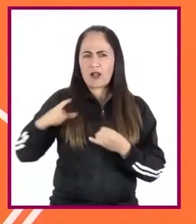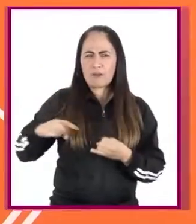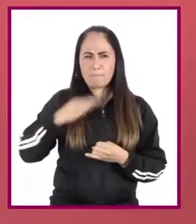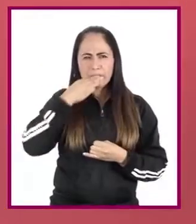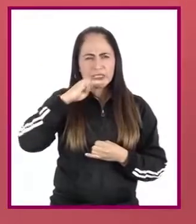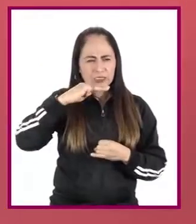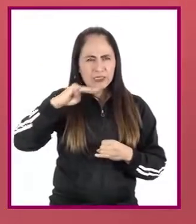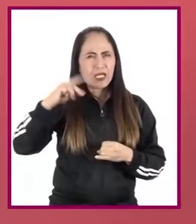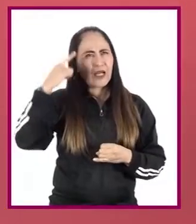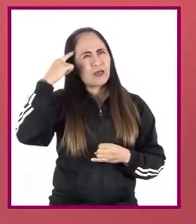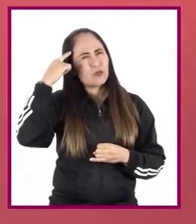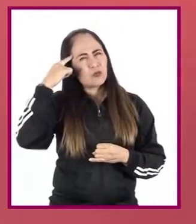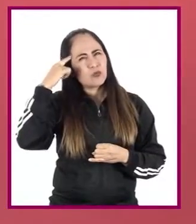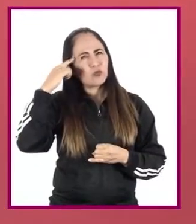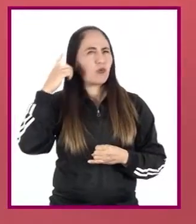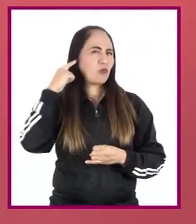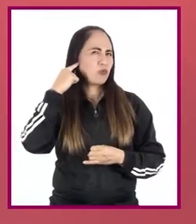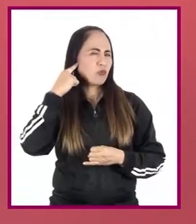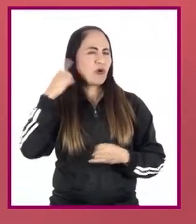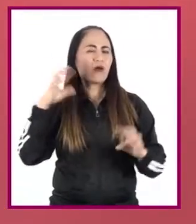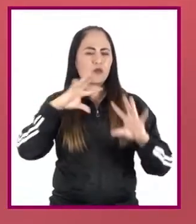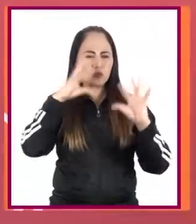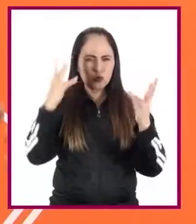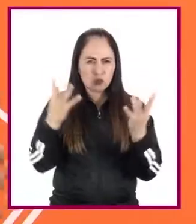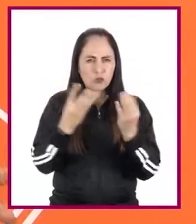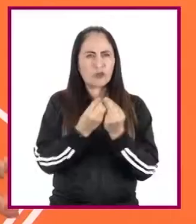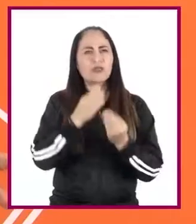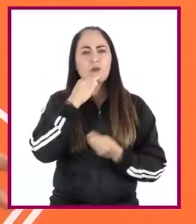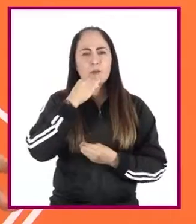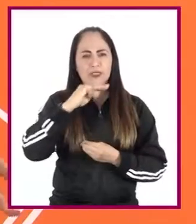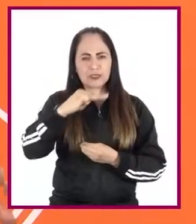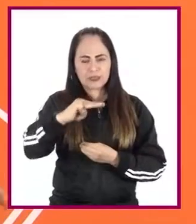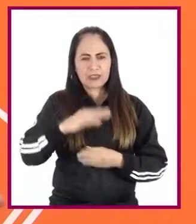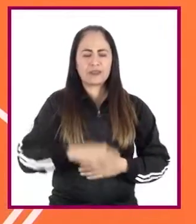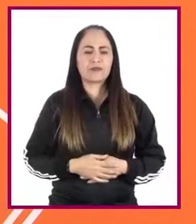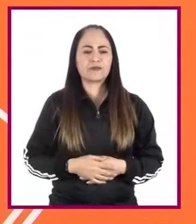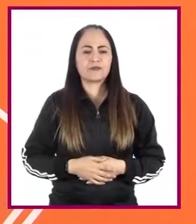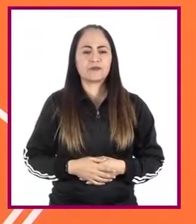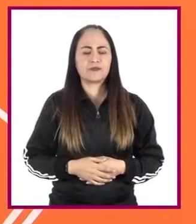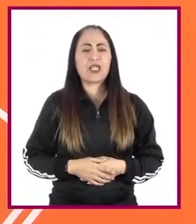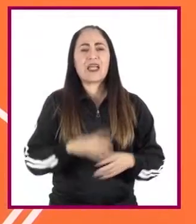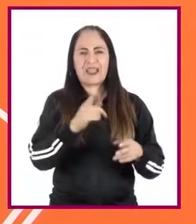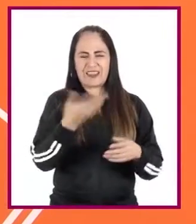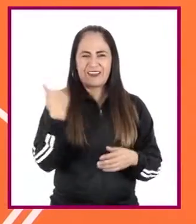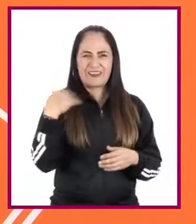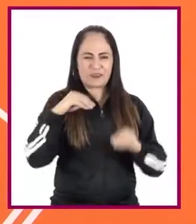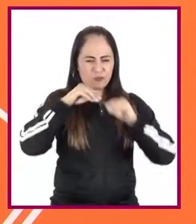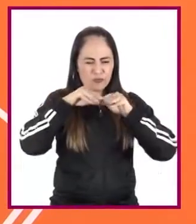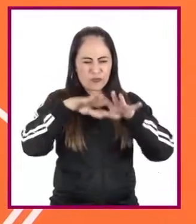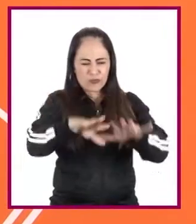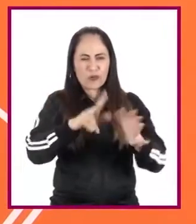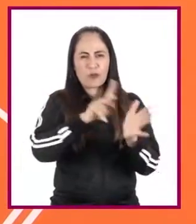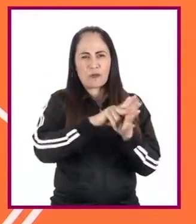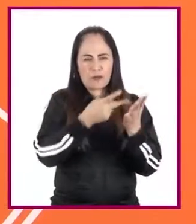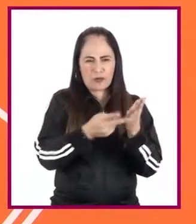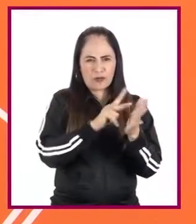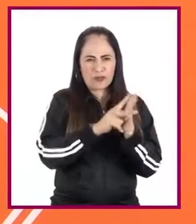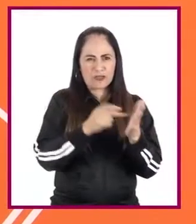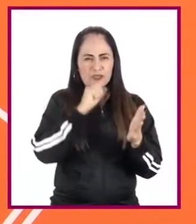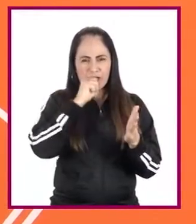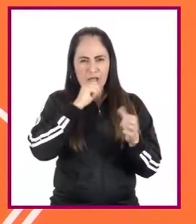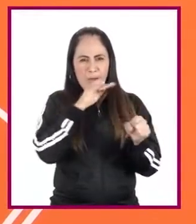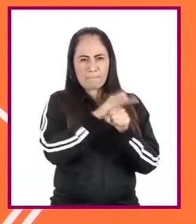los elementos. Como pudimos ver y escuchar, en la campaña de protección a periodistas están presentes dos tipos de